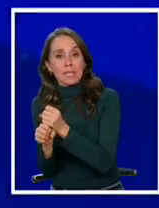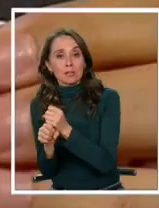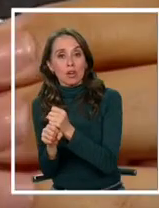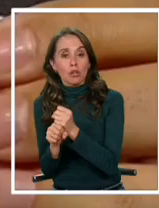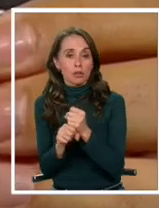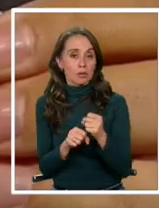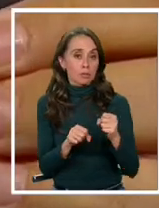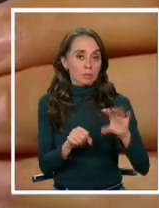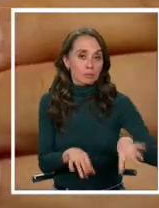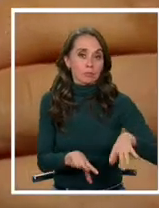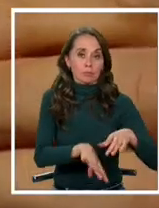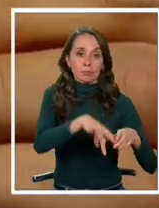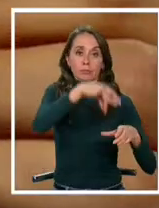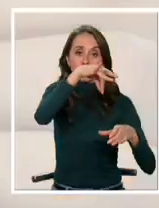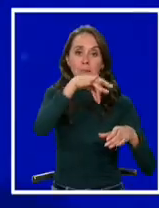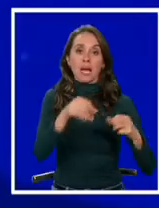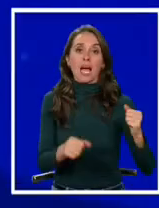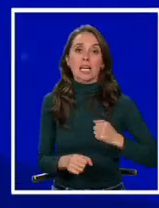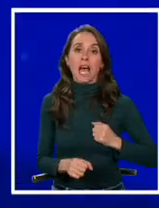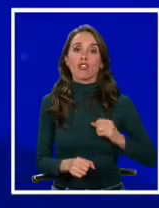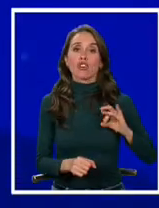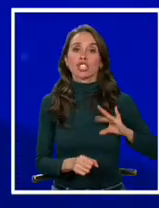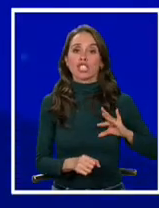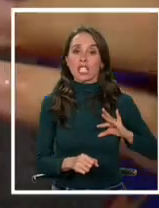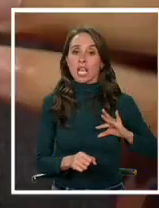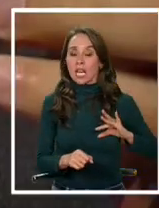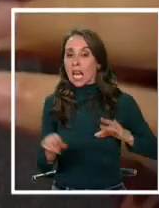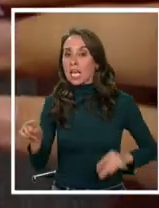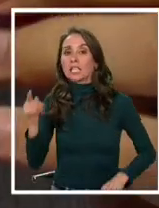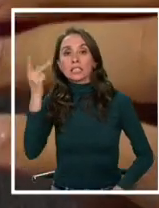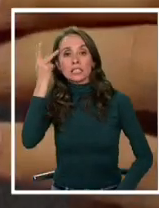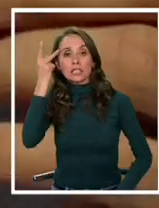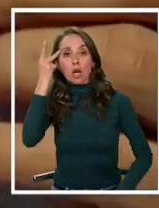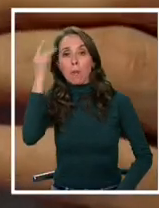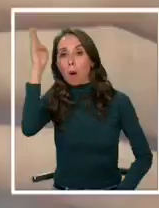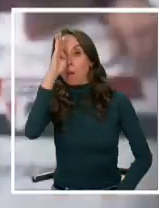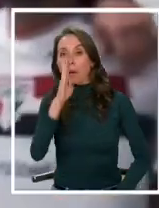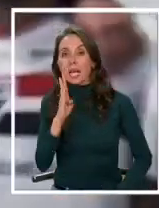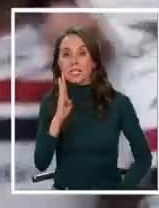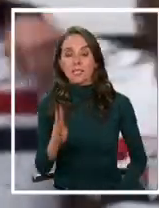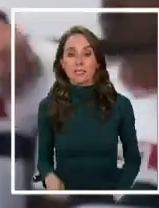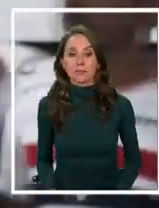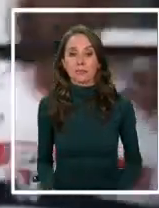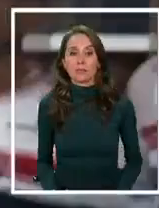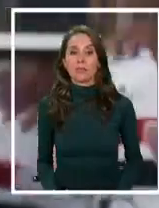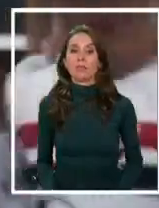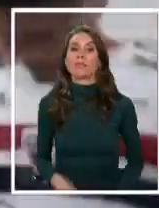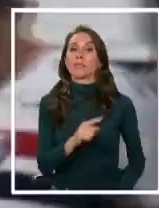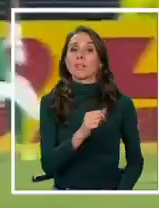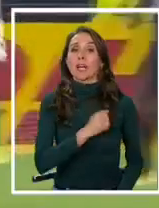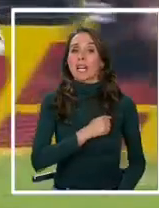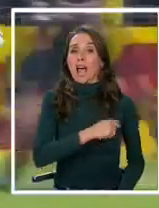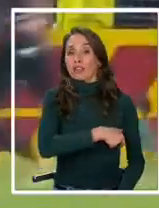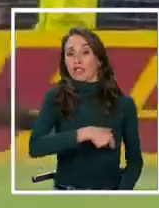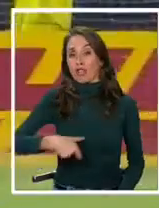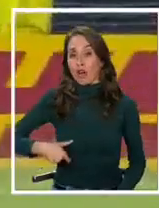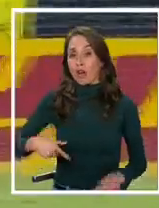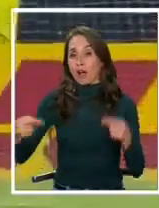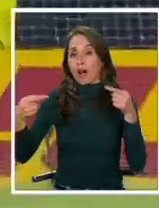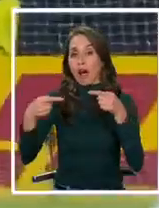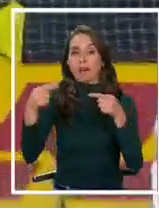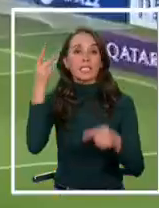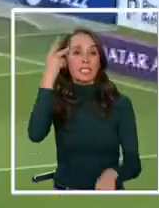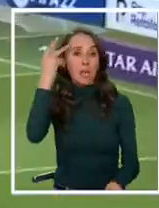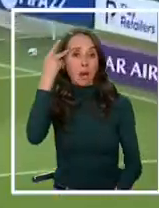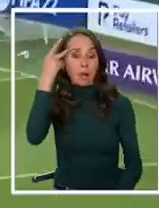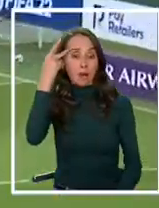Universidad Católica de chile Pao los cruzados por su parte tendrán al frente a Sao